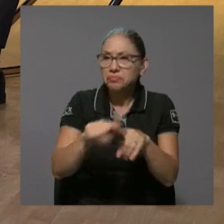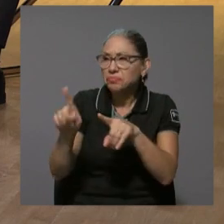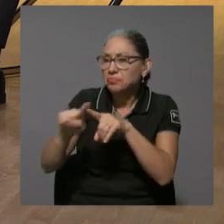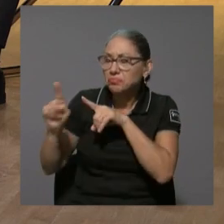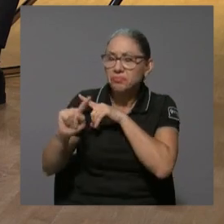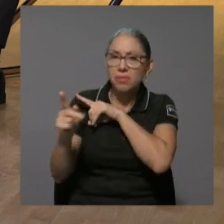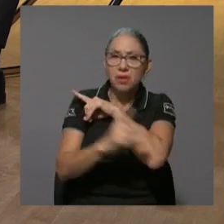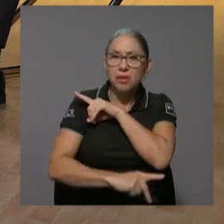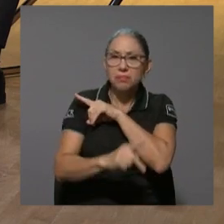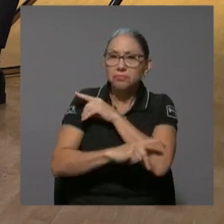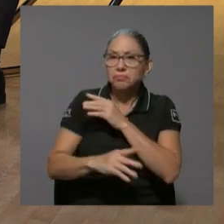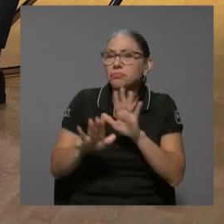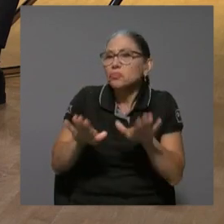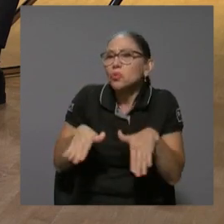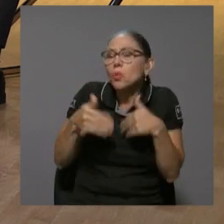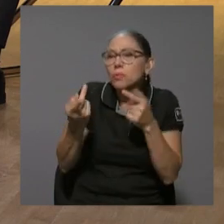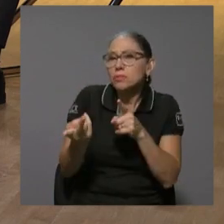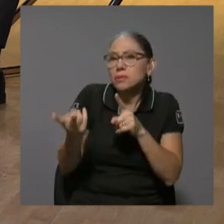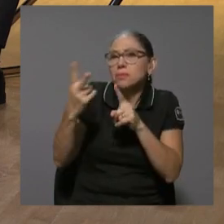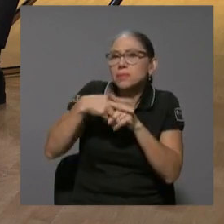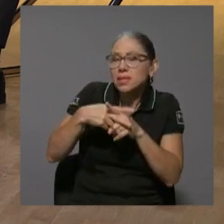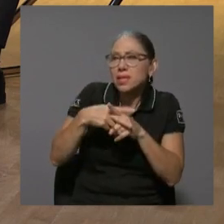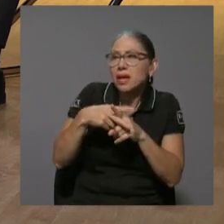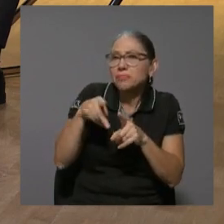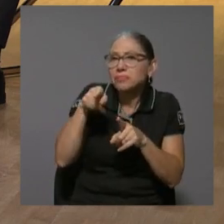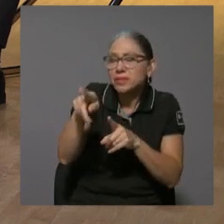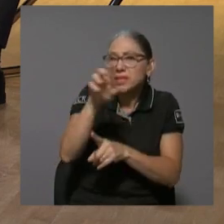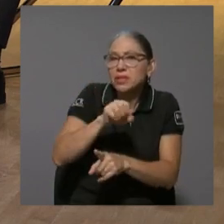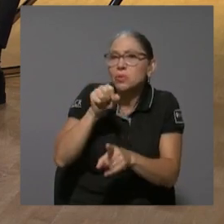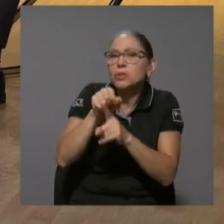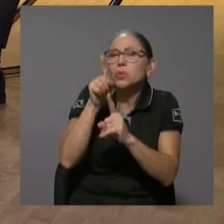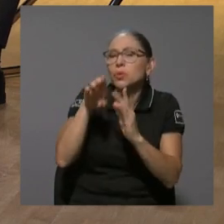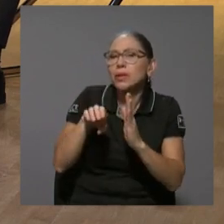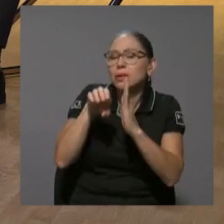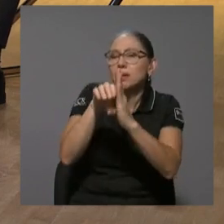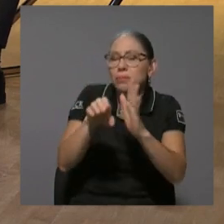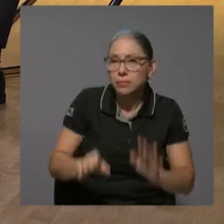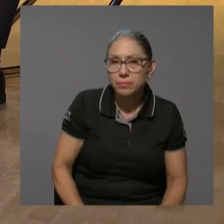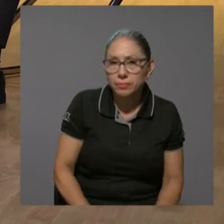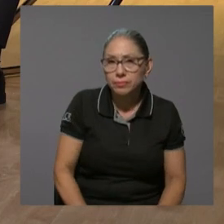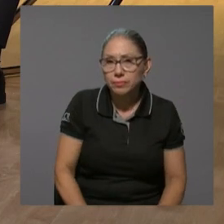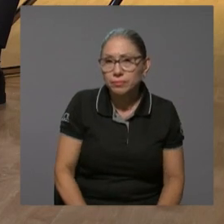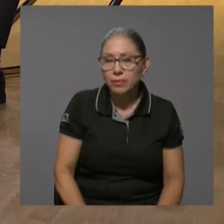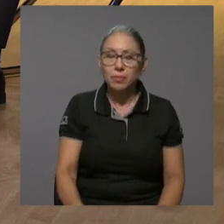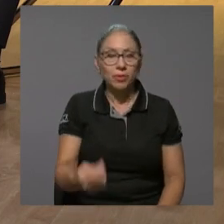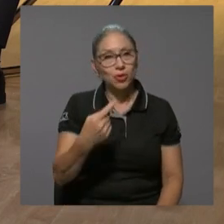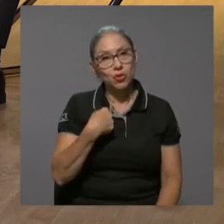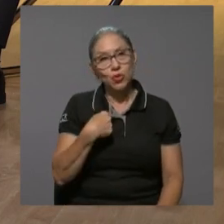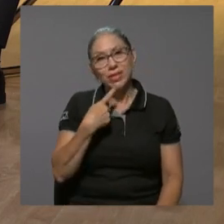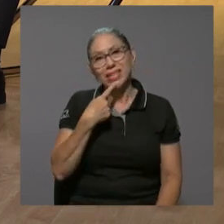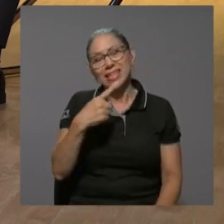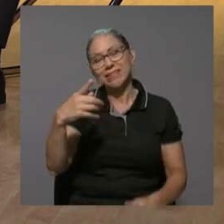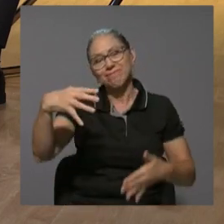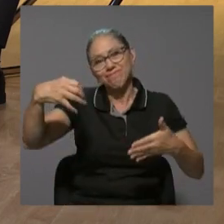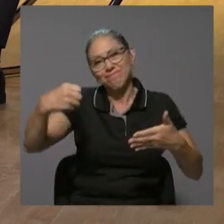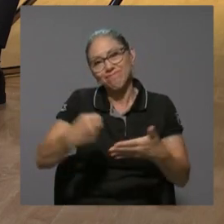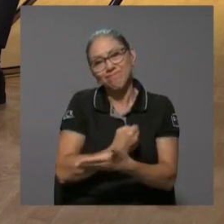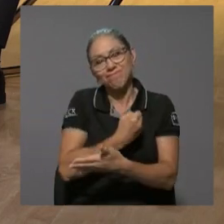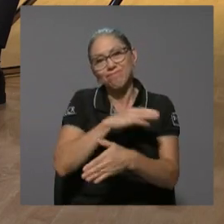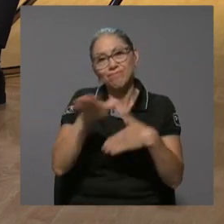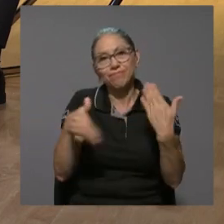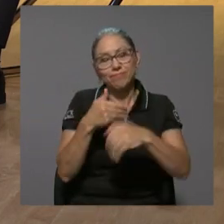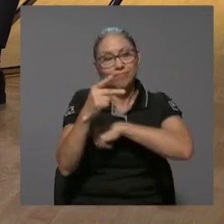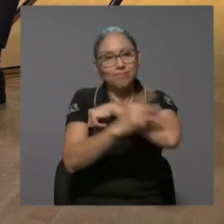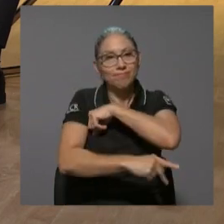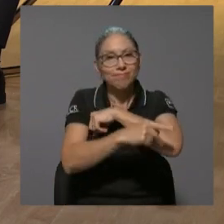estas circunstancias, don Eduardo? Bueno, yo diría, y añado que desgraciadamente que prácticamente en todos los países.